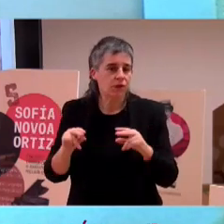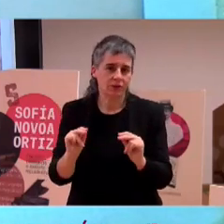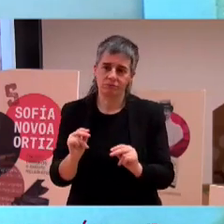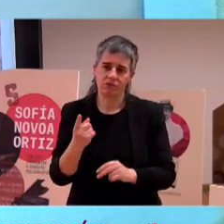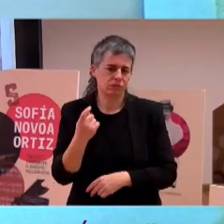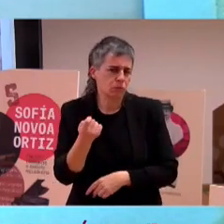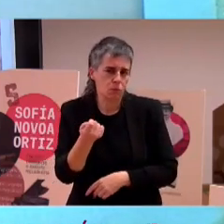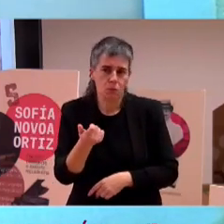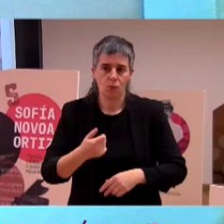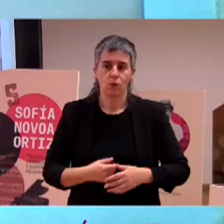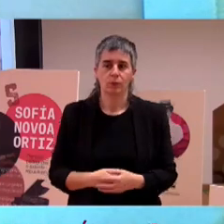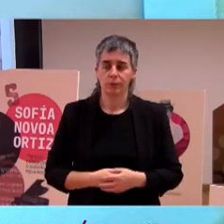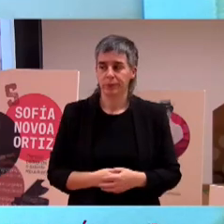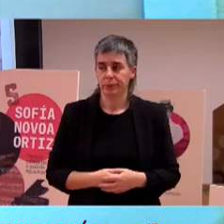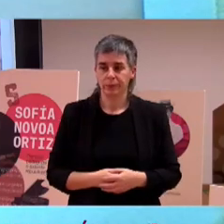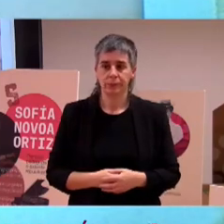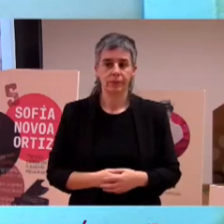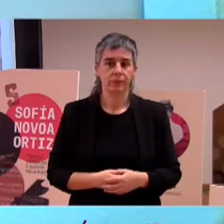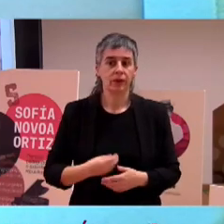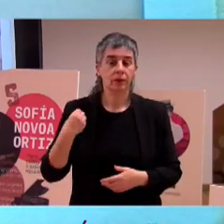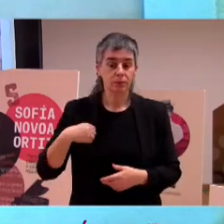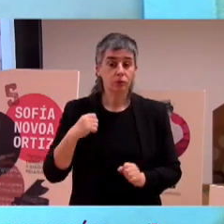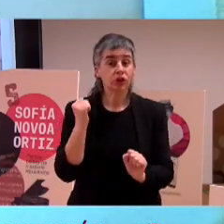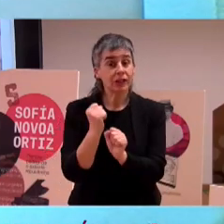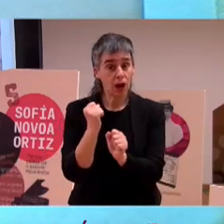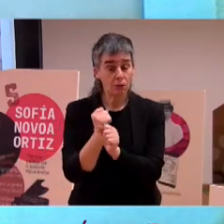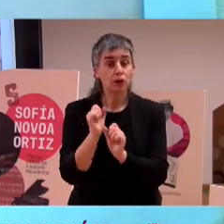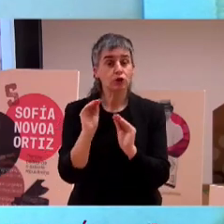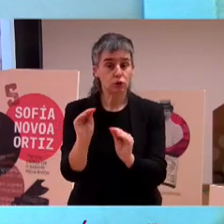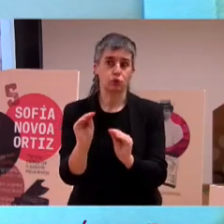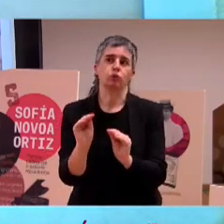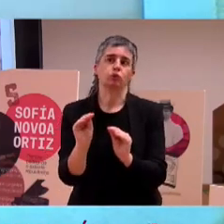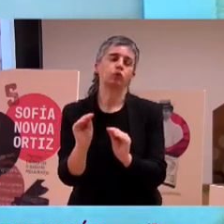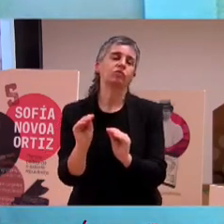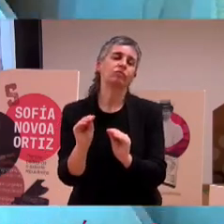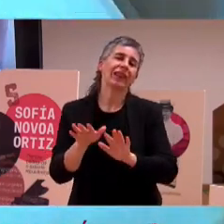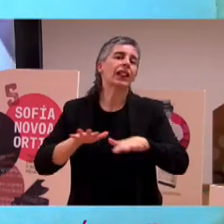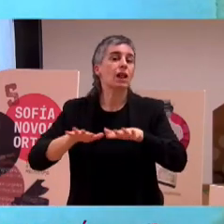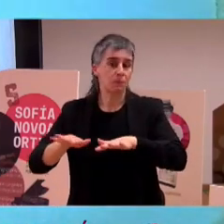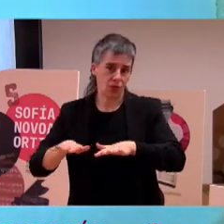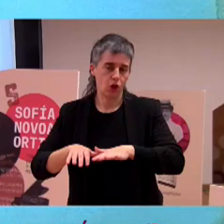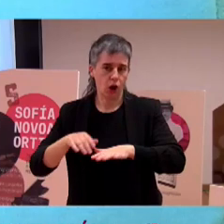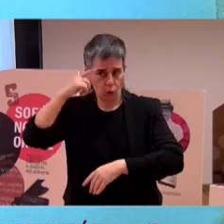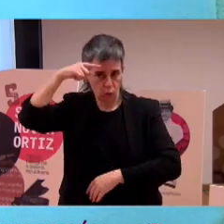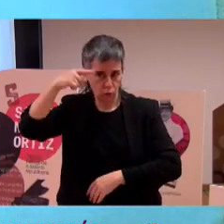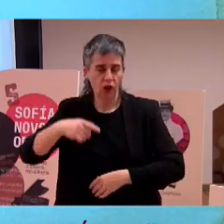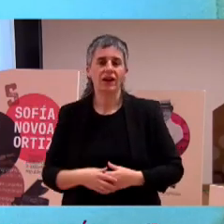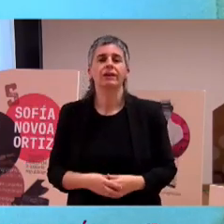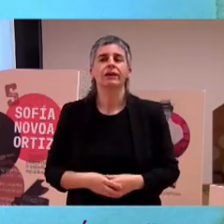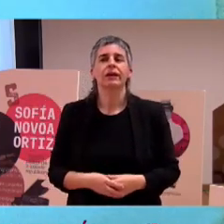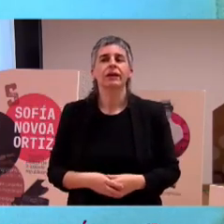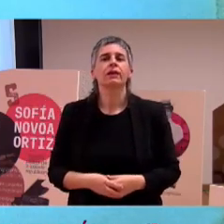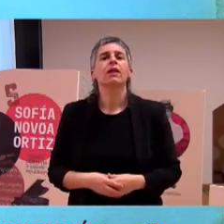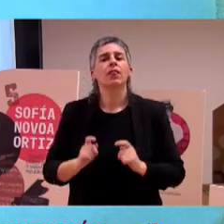todo. O seu labor tamén como dinamizadora cultural marca uns anos